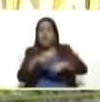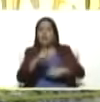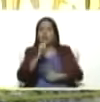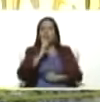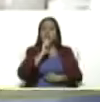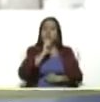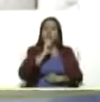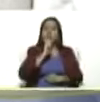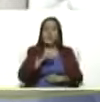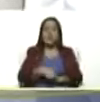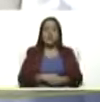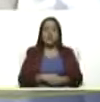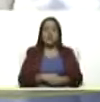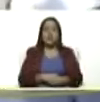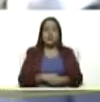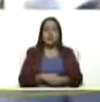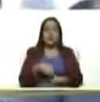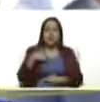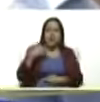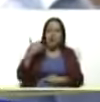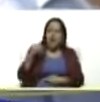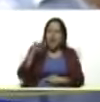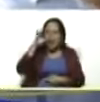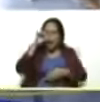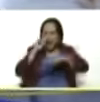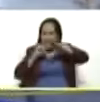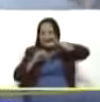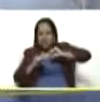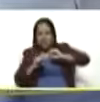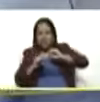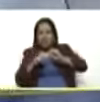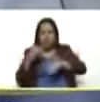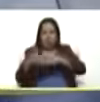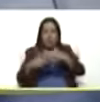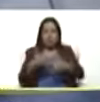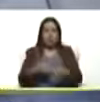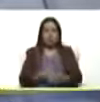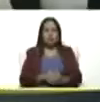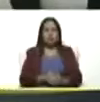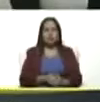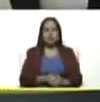complejos, pues allá, porque yo quedando en la onda paleolítica.